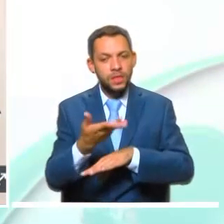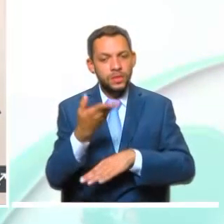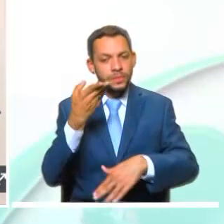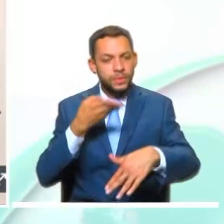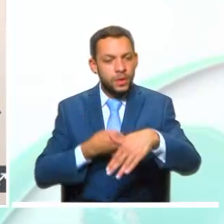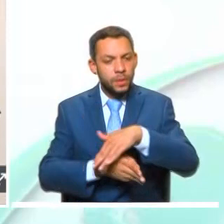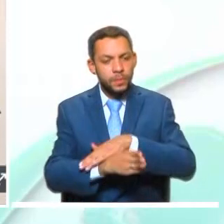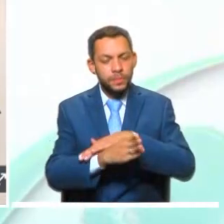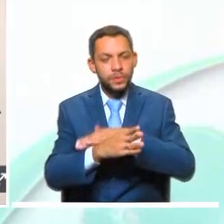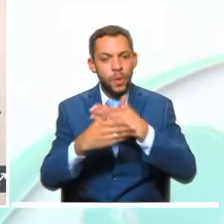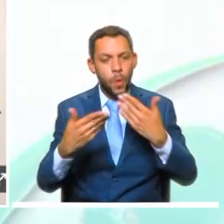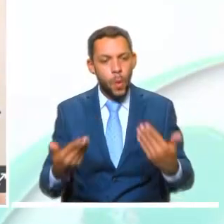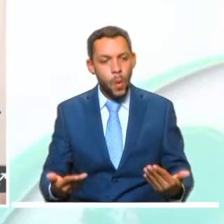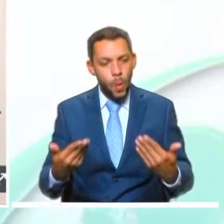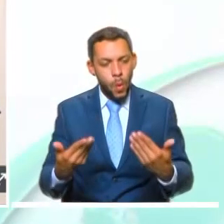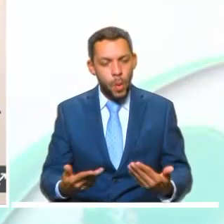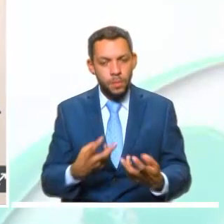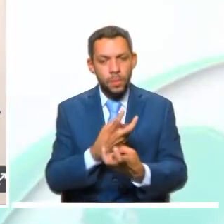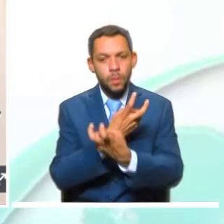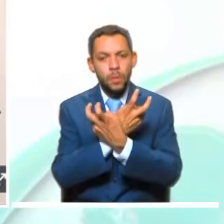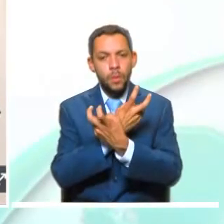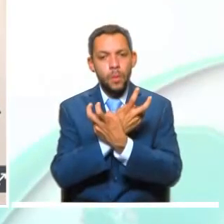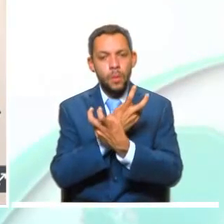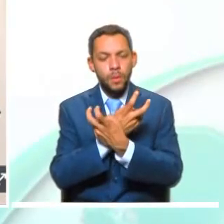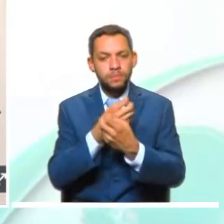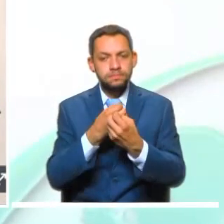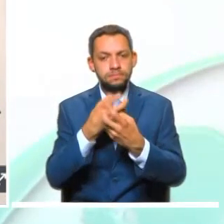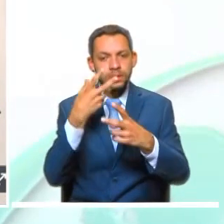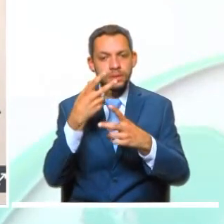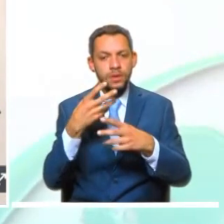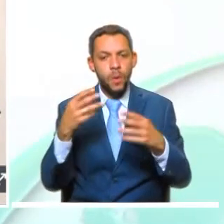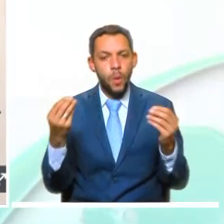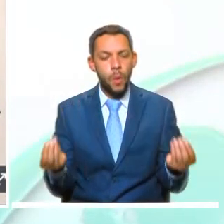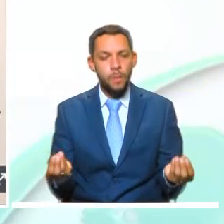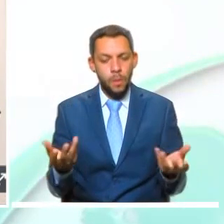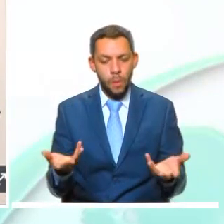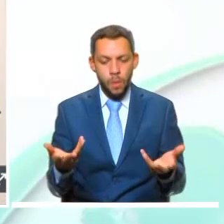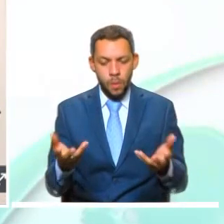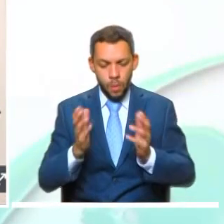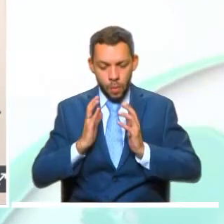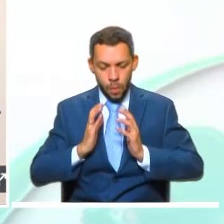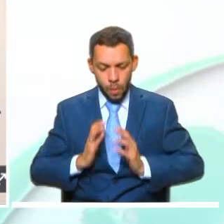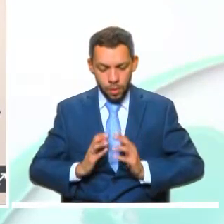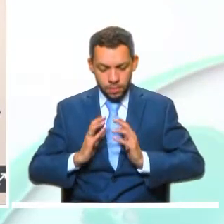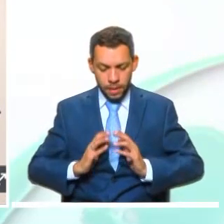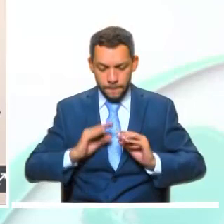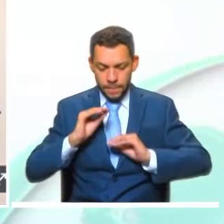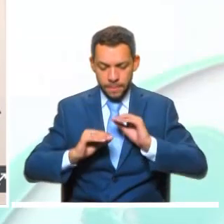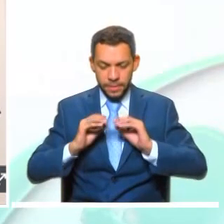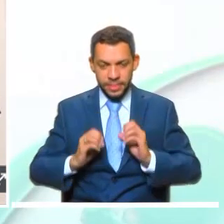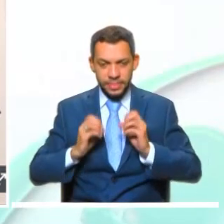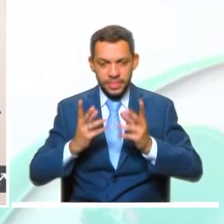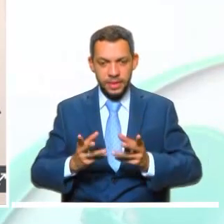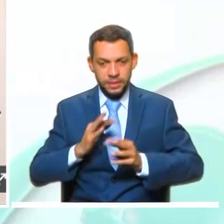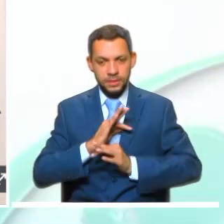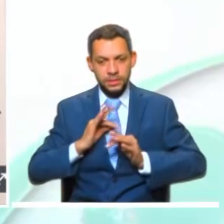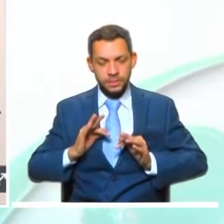cómo está la artrosis qué compromisos tiene su organismo para poder determinar un tratamiento